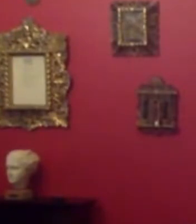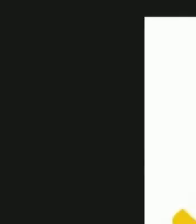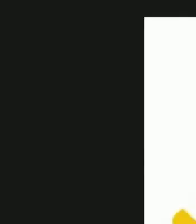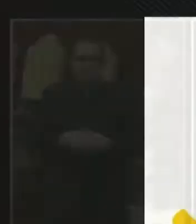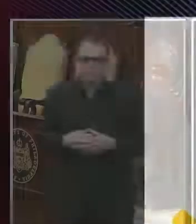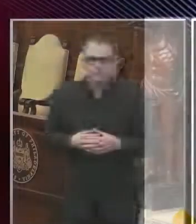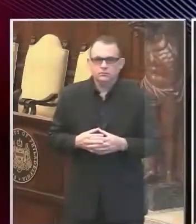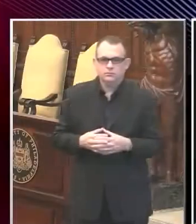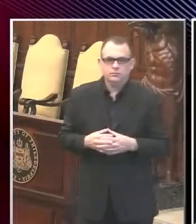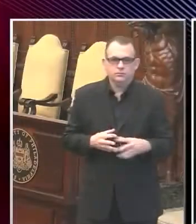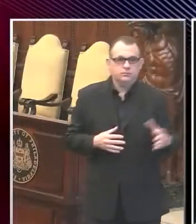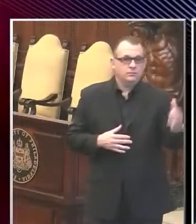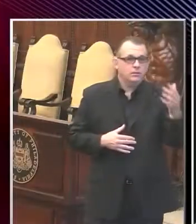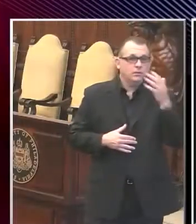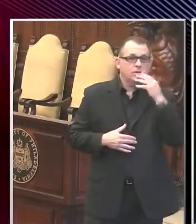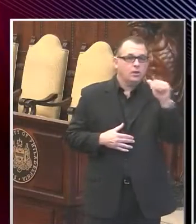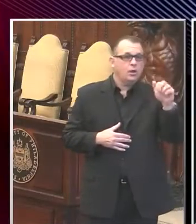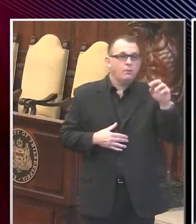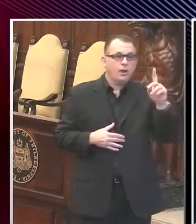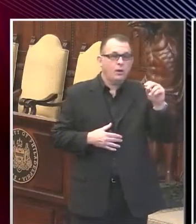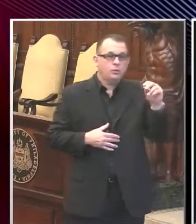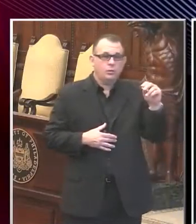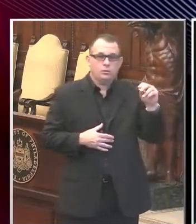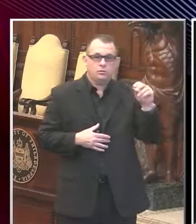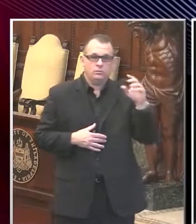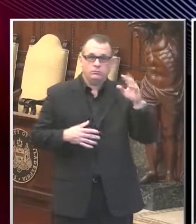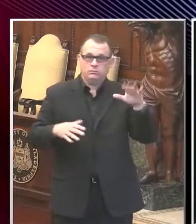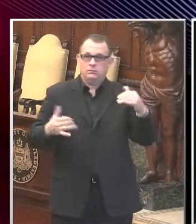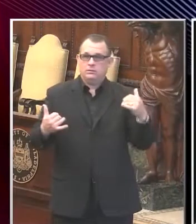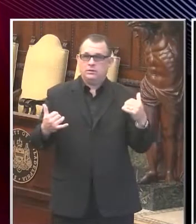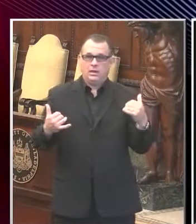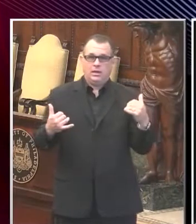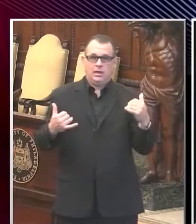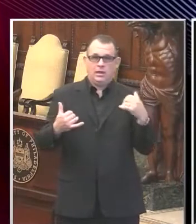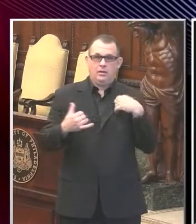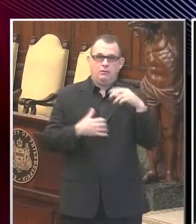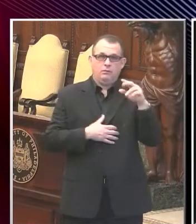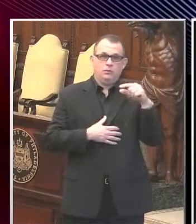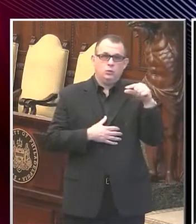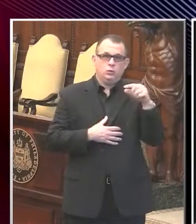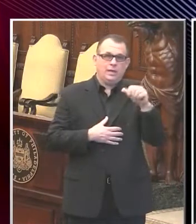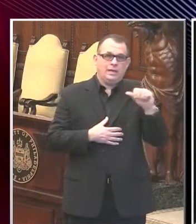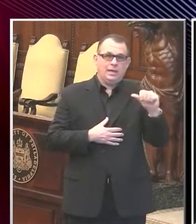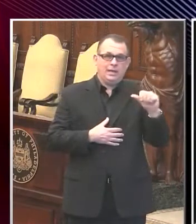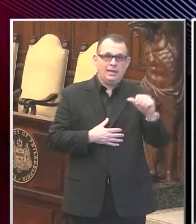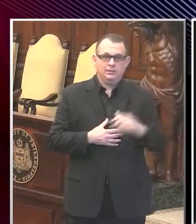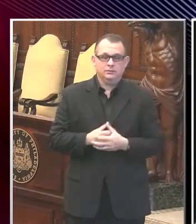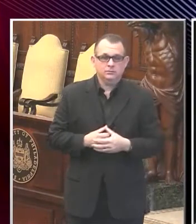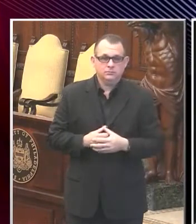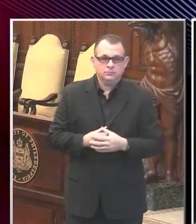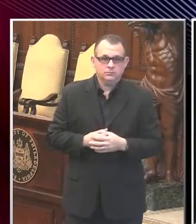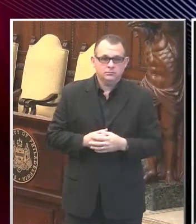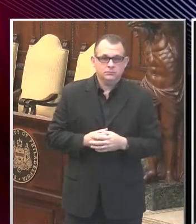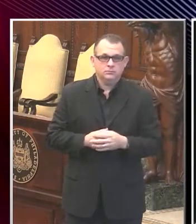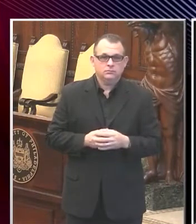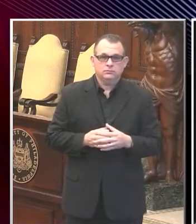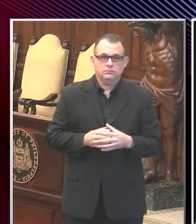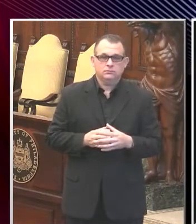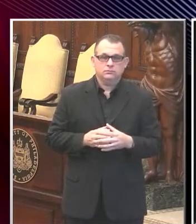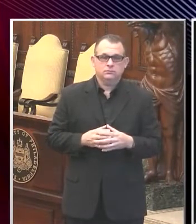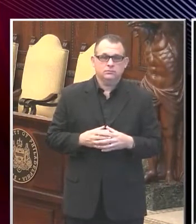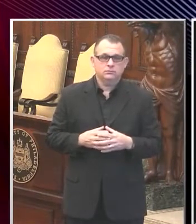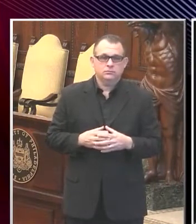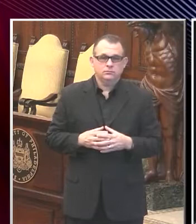Great. Thank you, Armando. And we are now going to move to the Q&A portion for members of the media. Limit your questions to